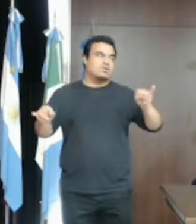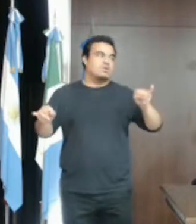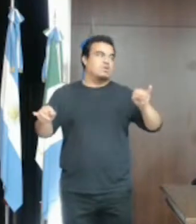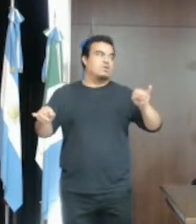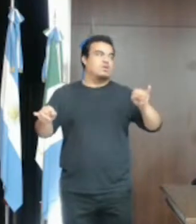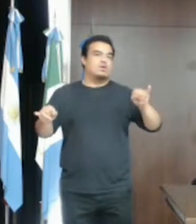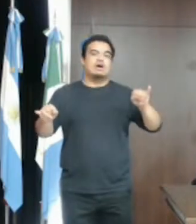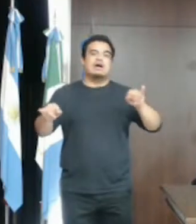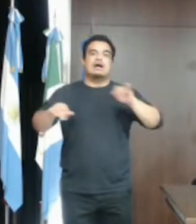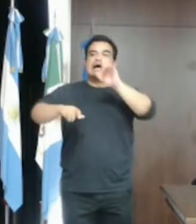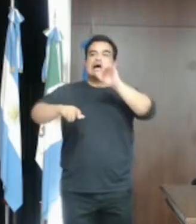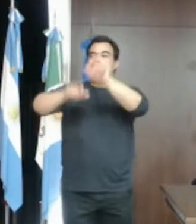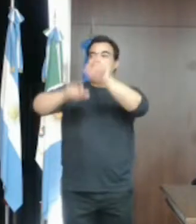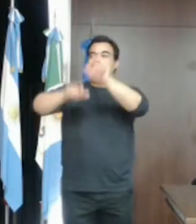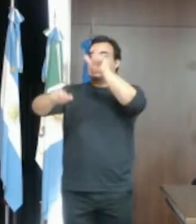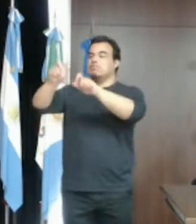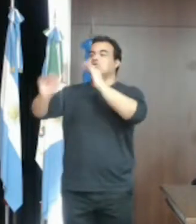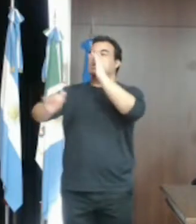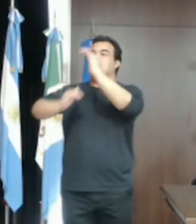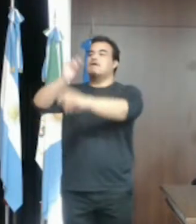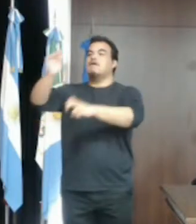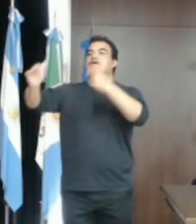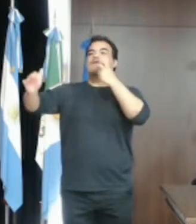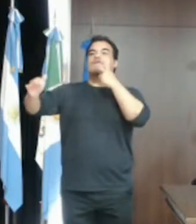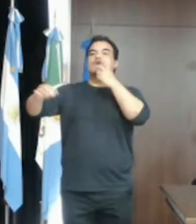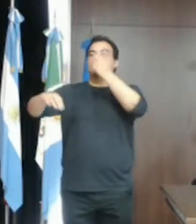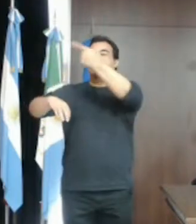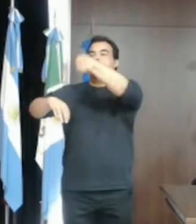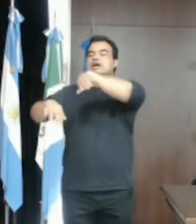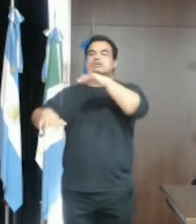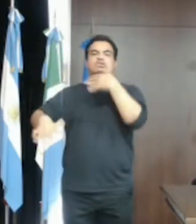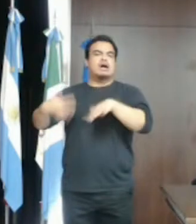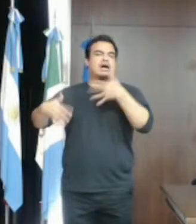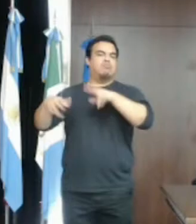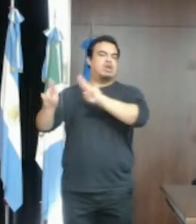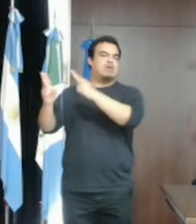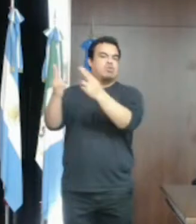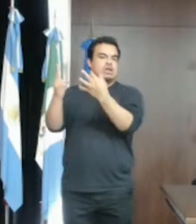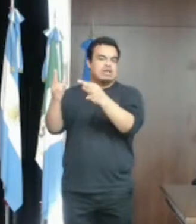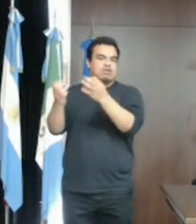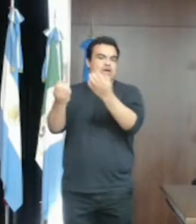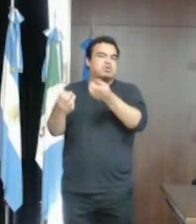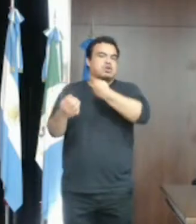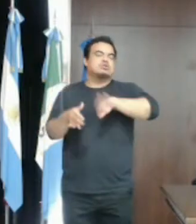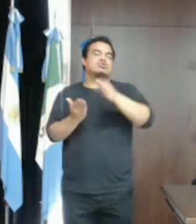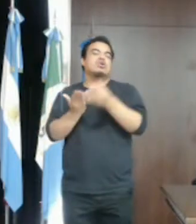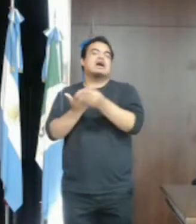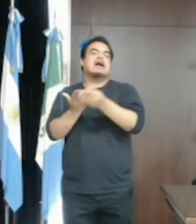a los viejos que se encuentran en cuidados paliativos que se apuren a morirse porque son un gasto innecesario para el